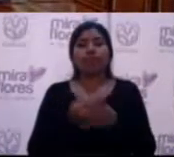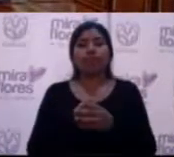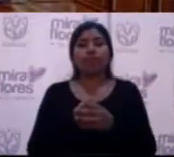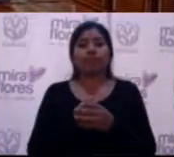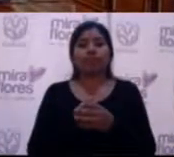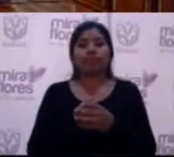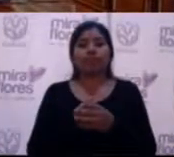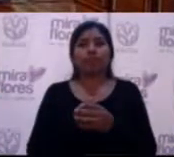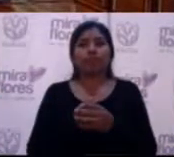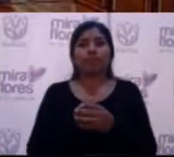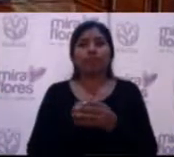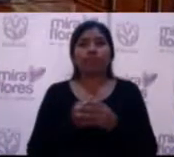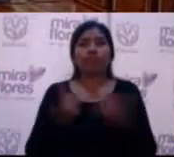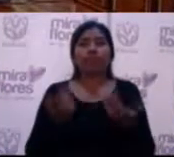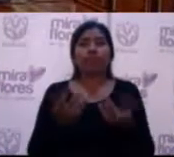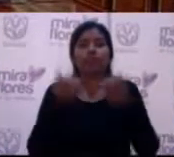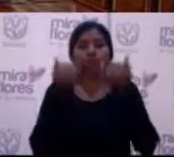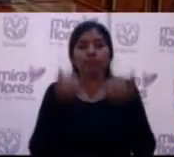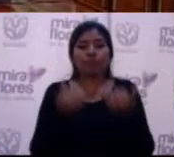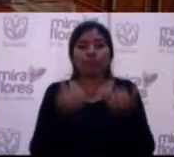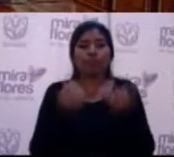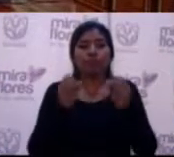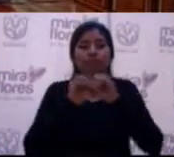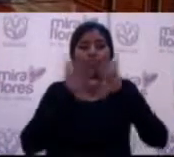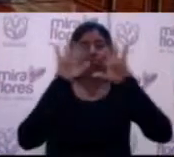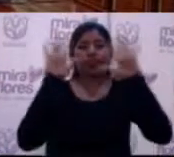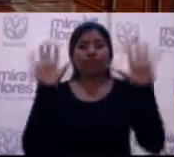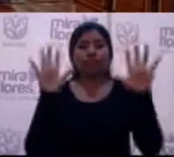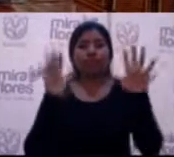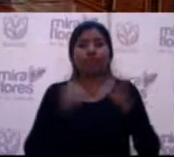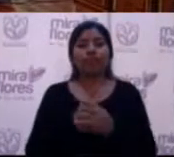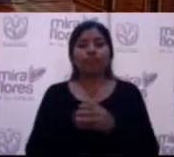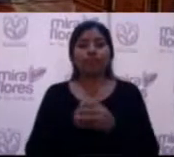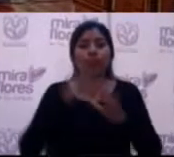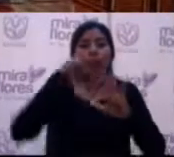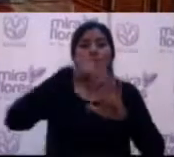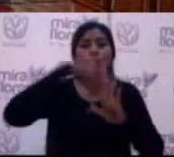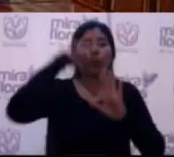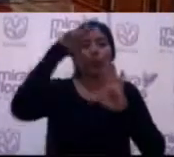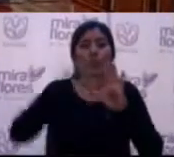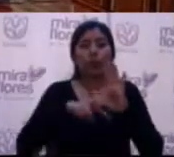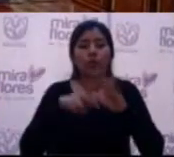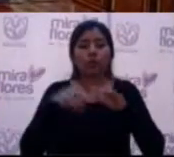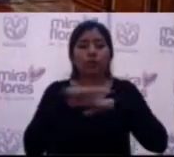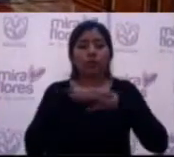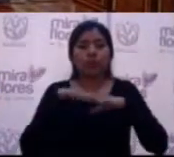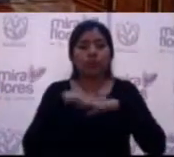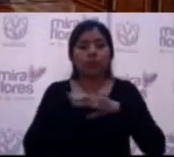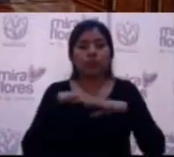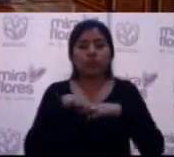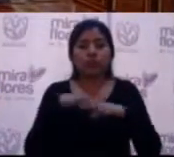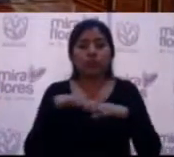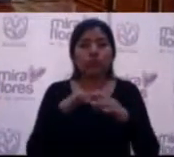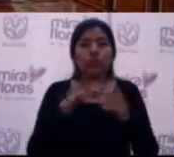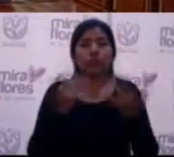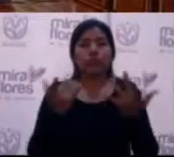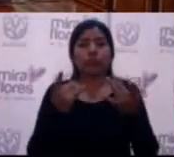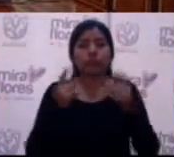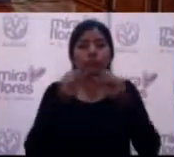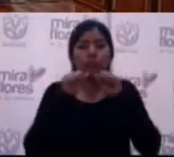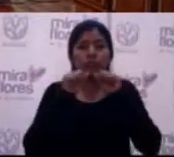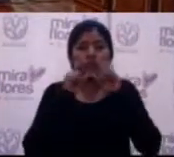día. Orden del día. Proyecto de acuerdo de consejo que deja sin efecto el acuerdo de consejo